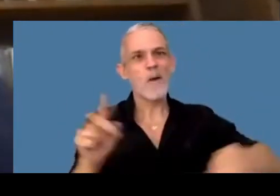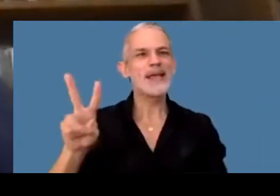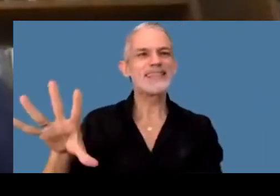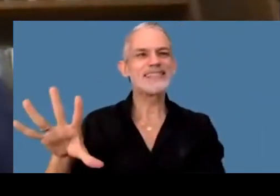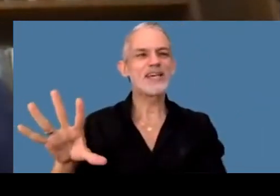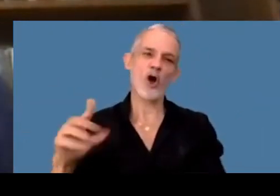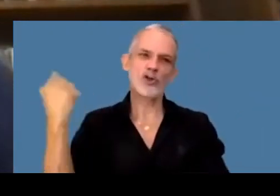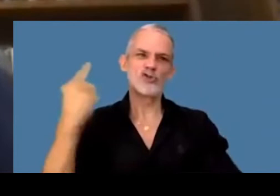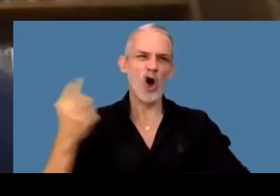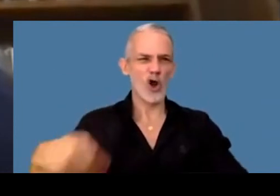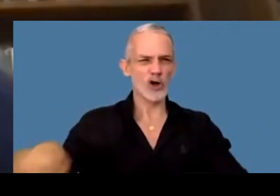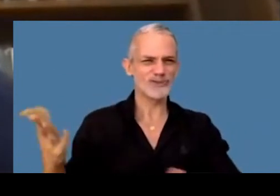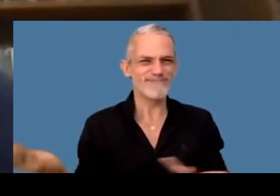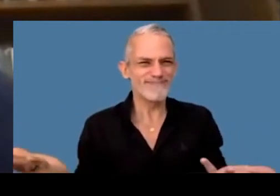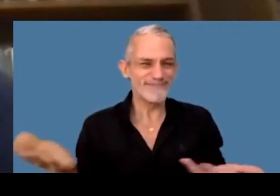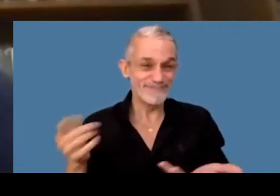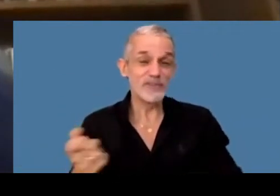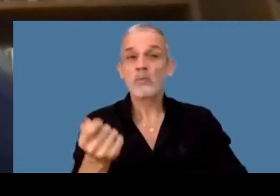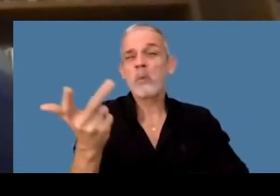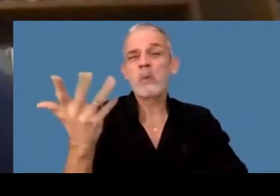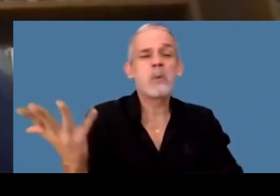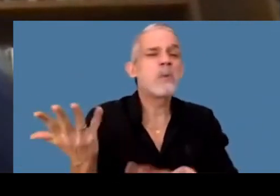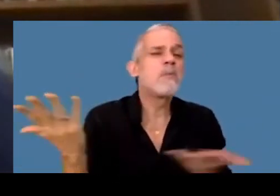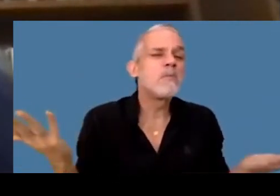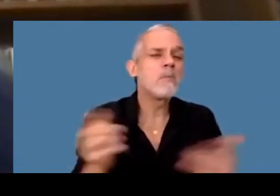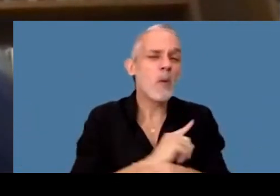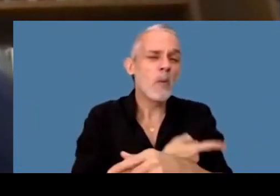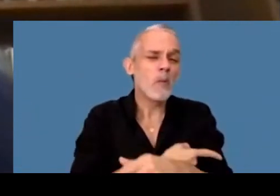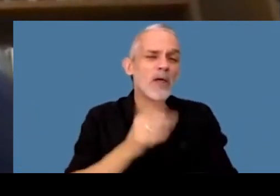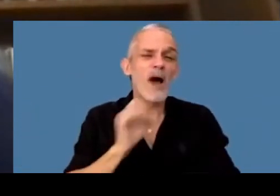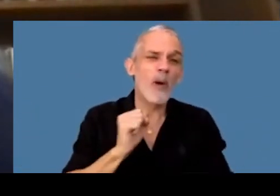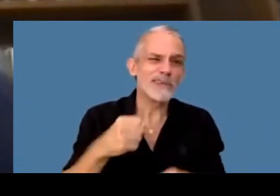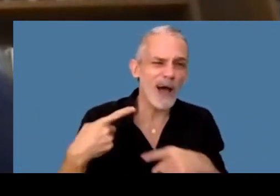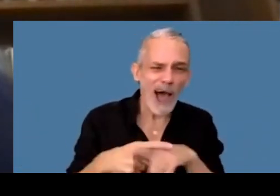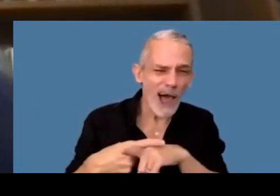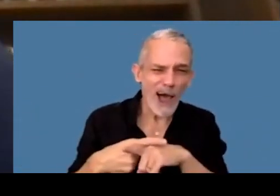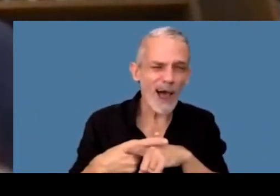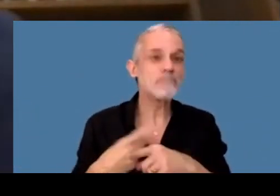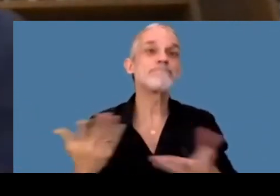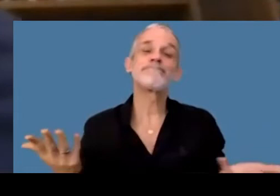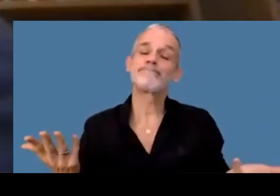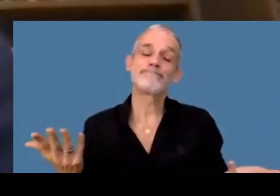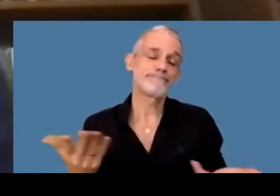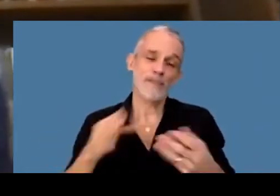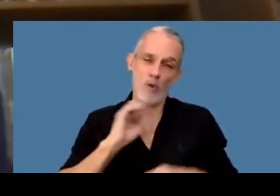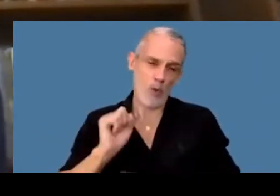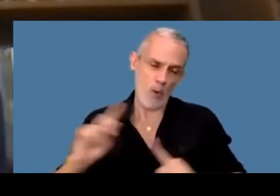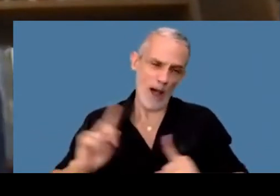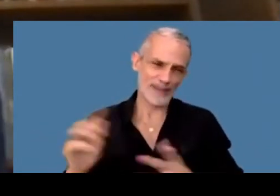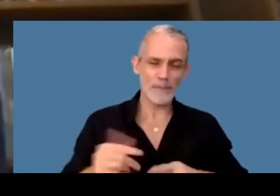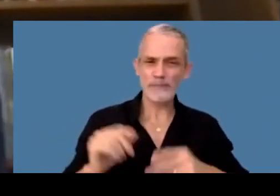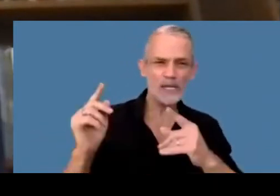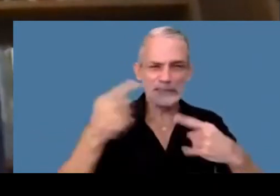representar solos. ¿Y saben cuánto aguantan el conflicto? Por eso los conflictos que ustedes ven